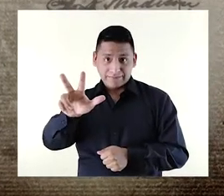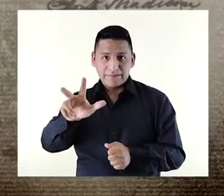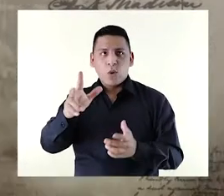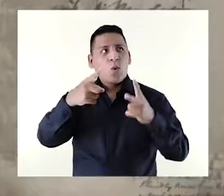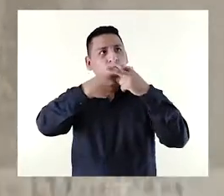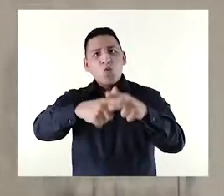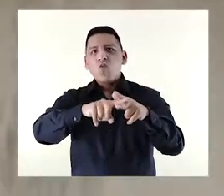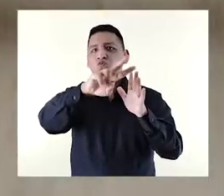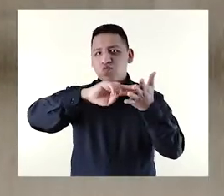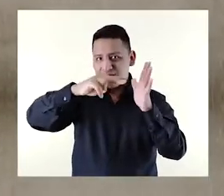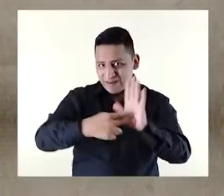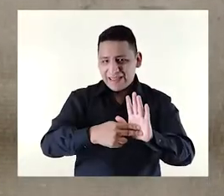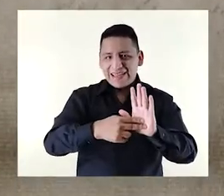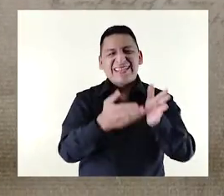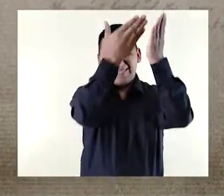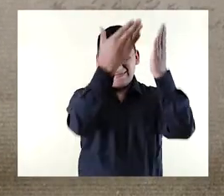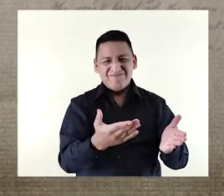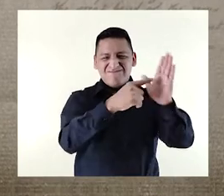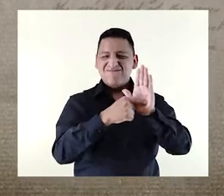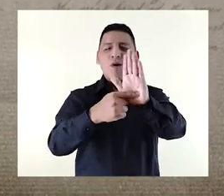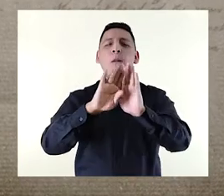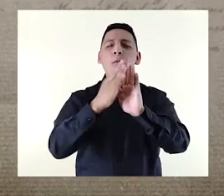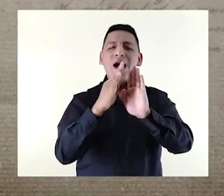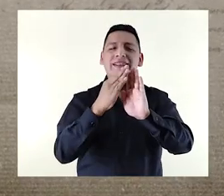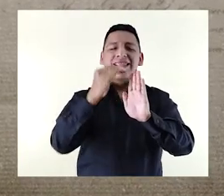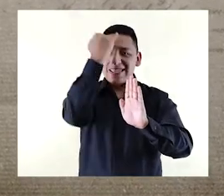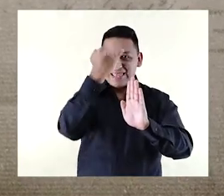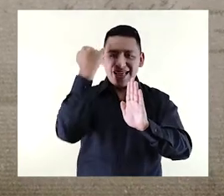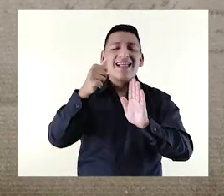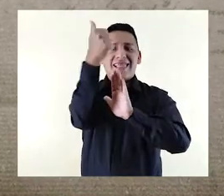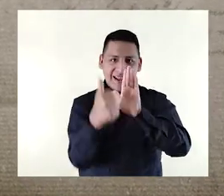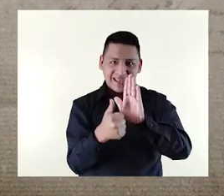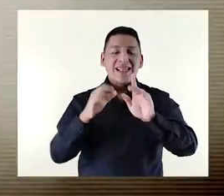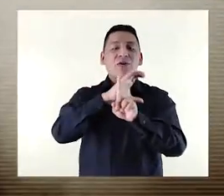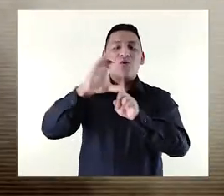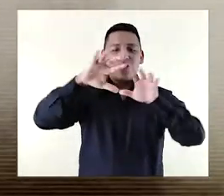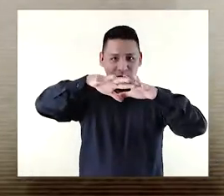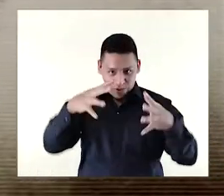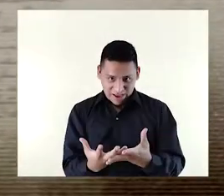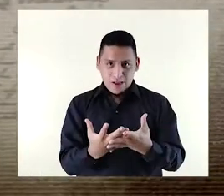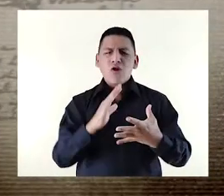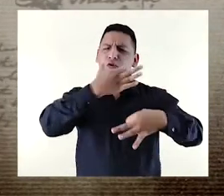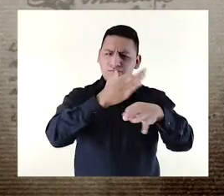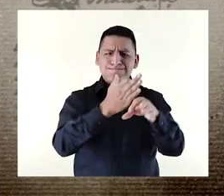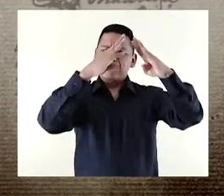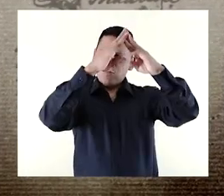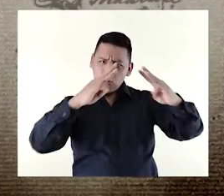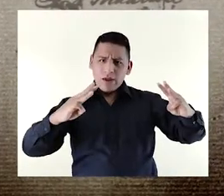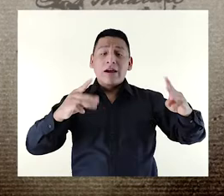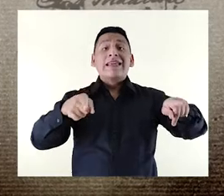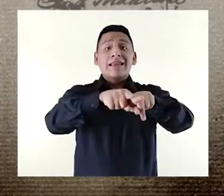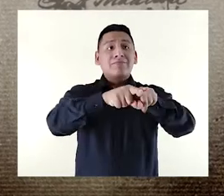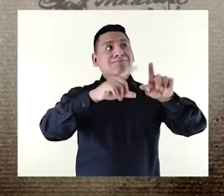el inicio de su significado se planteó en poner de relieve el aporte de Italia al arte y a la cultura mundial, desde la propia forma del